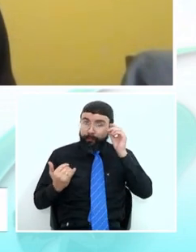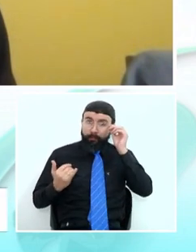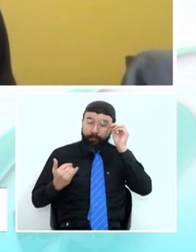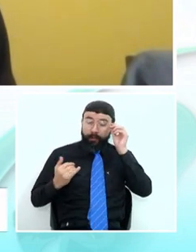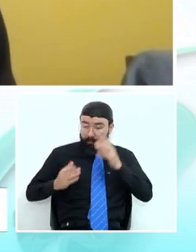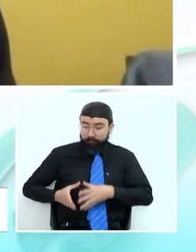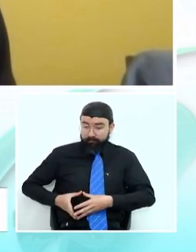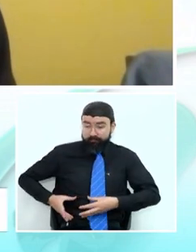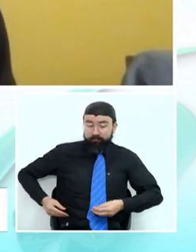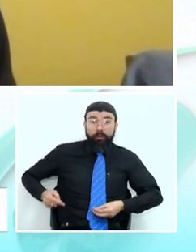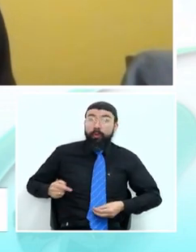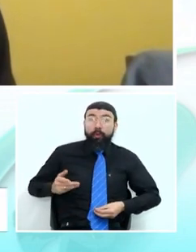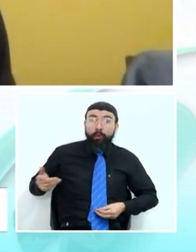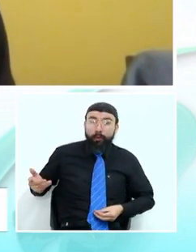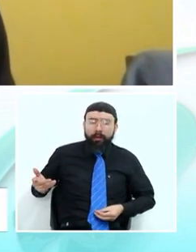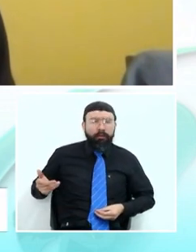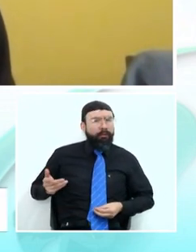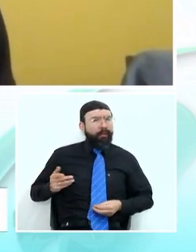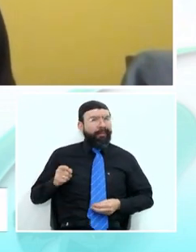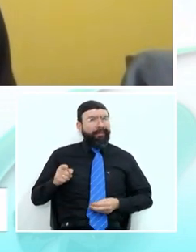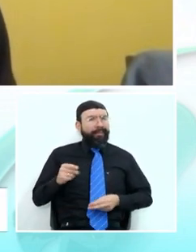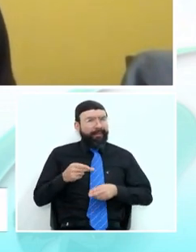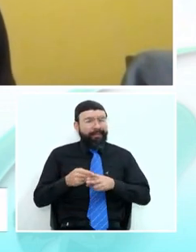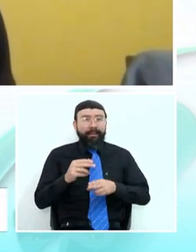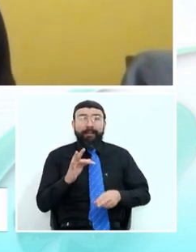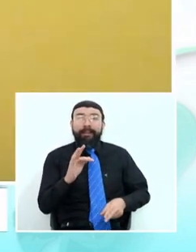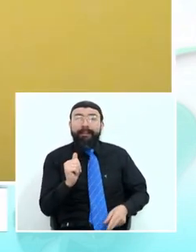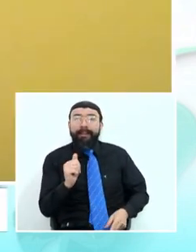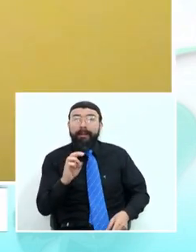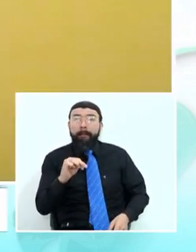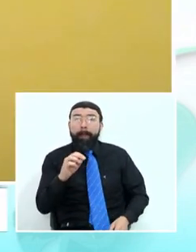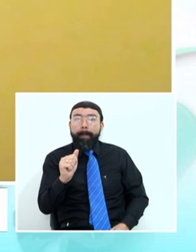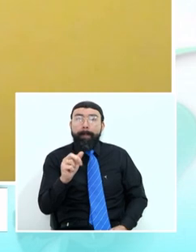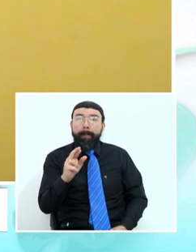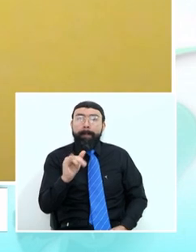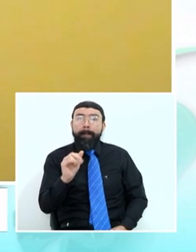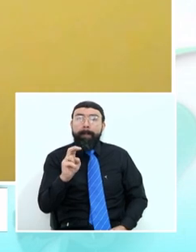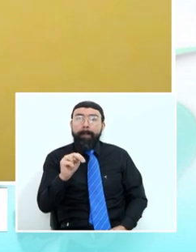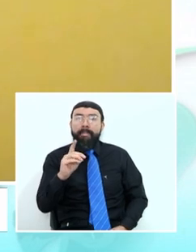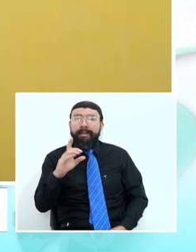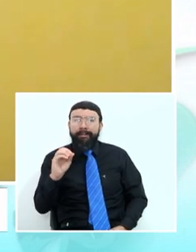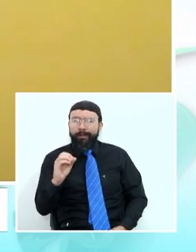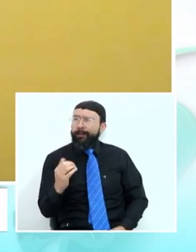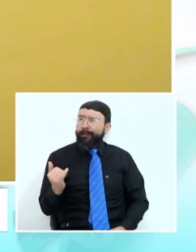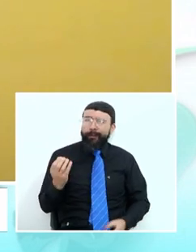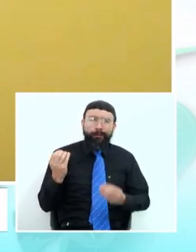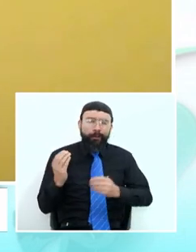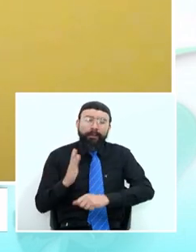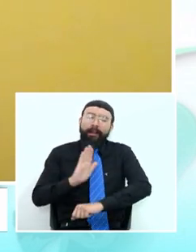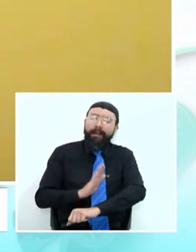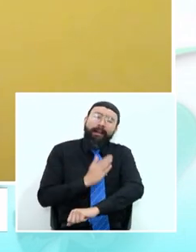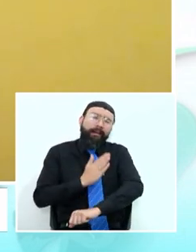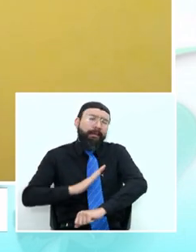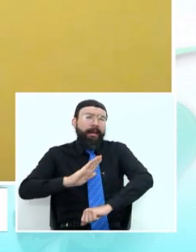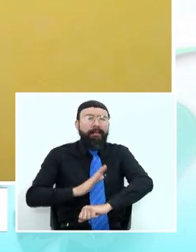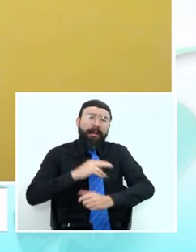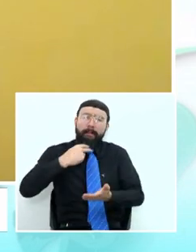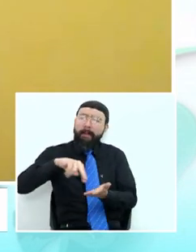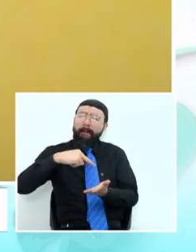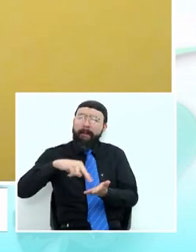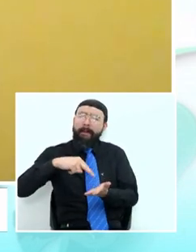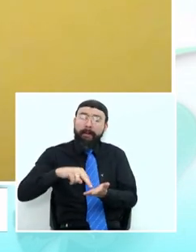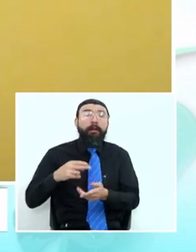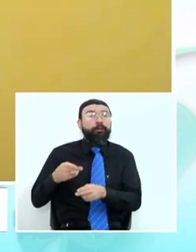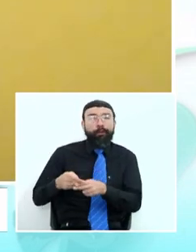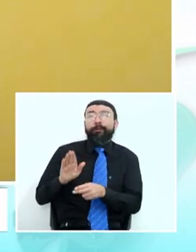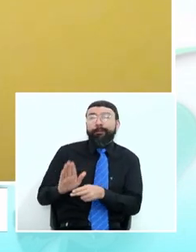hepático es el famoso tamarindo, que tantas canciones y tanta gente ha bailado con temas